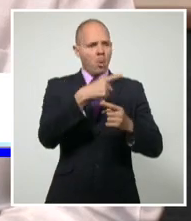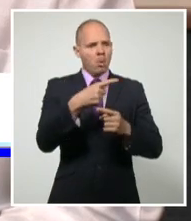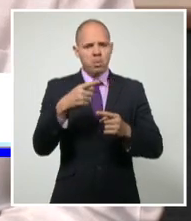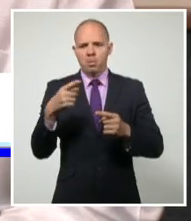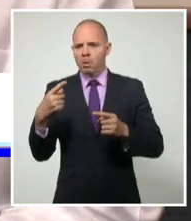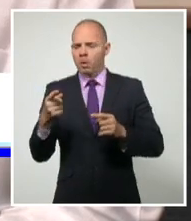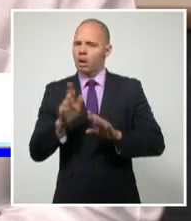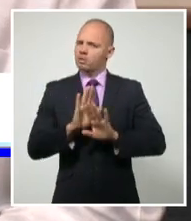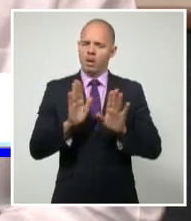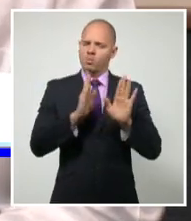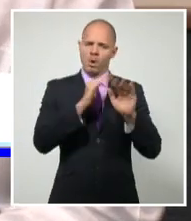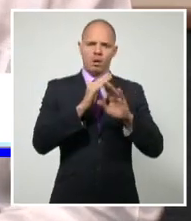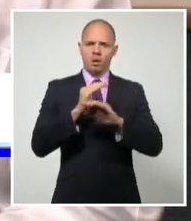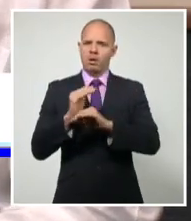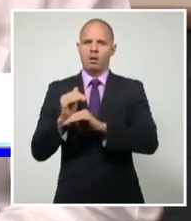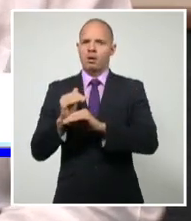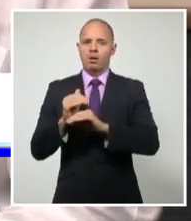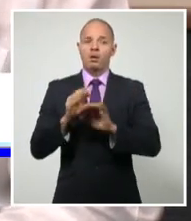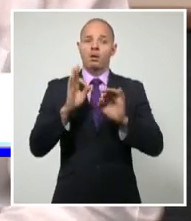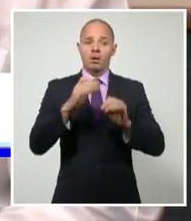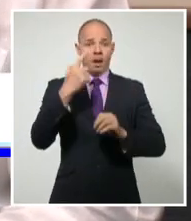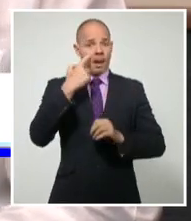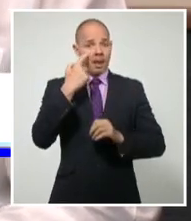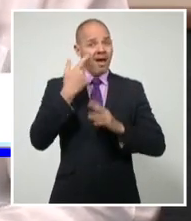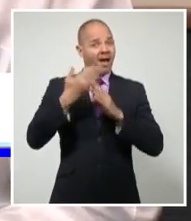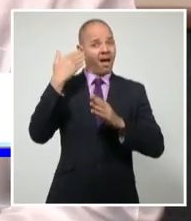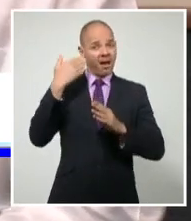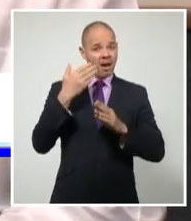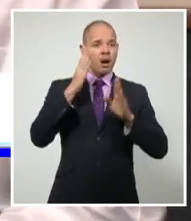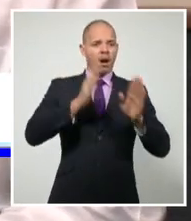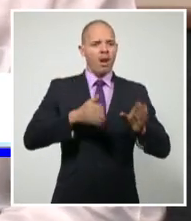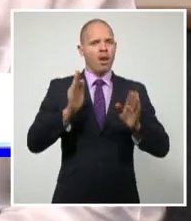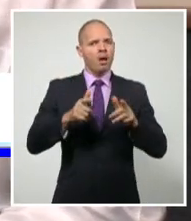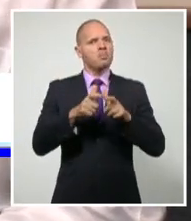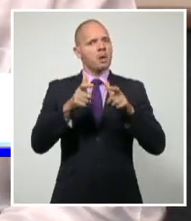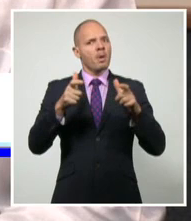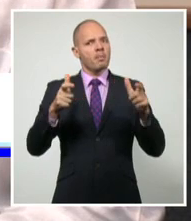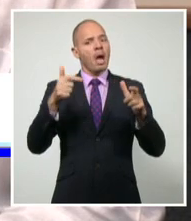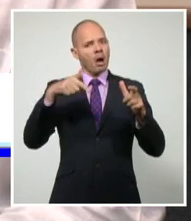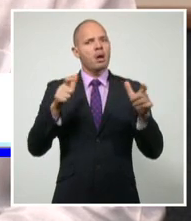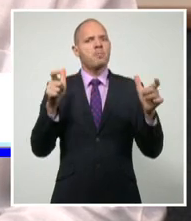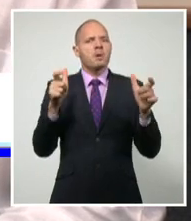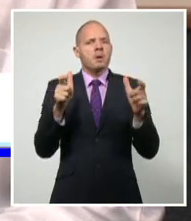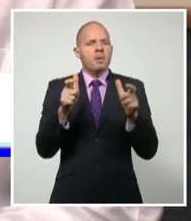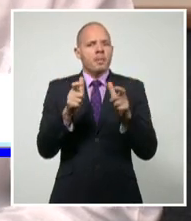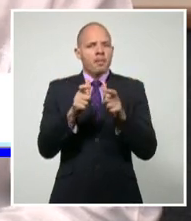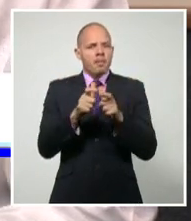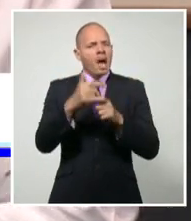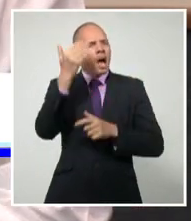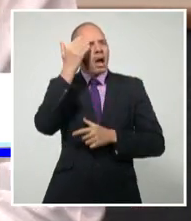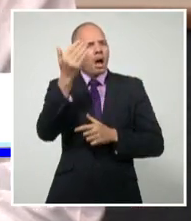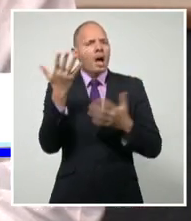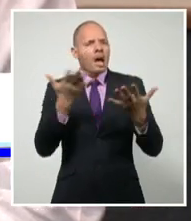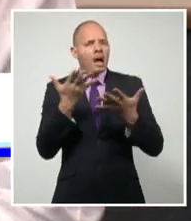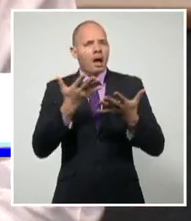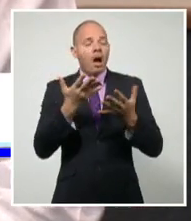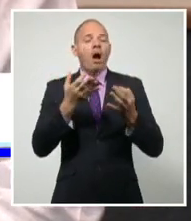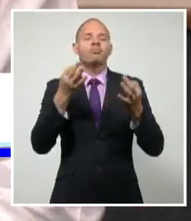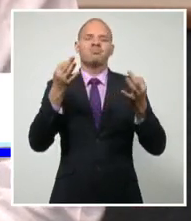dos pérdidas humanas, o sea que ya el nivel de fallecimiento también va siendo menor y tiene que ver mucho con el impacto de la aplicación de los